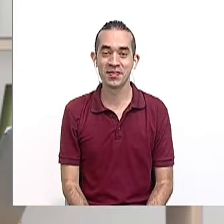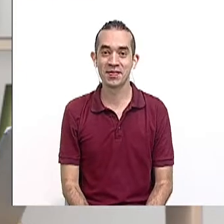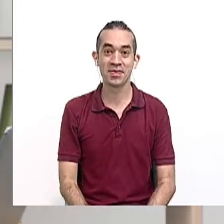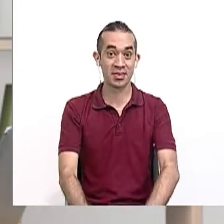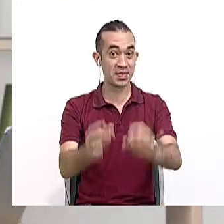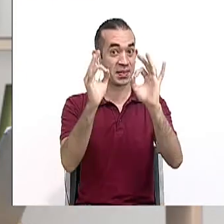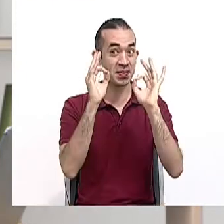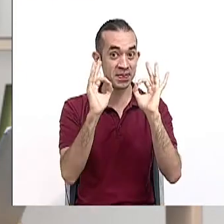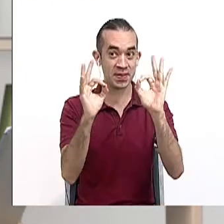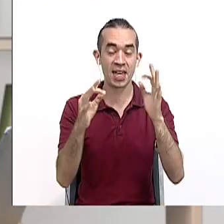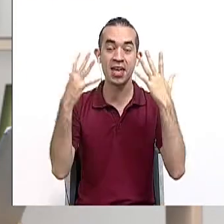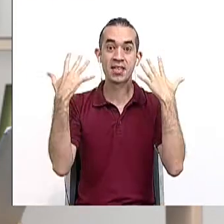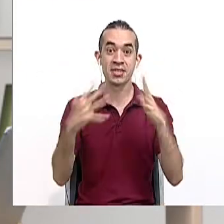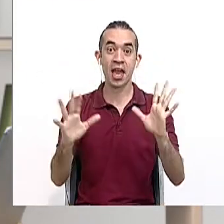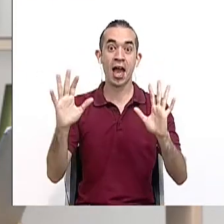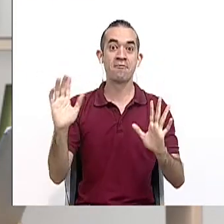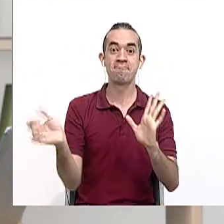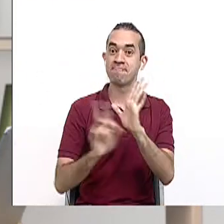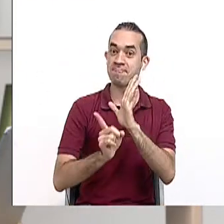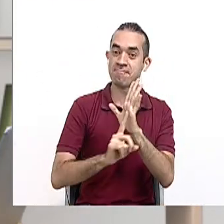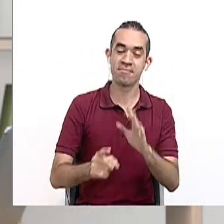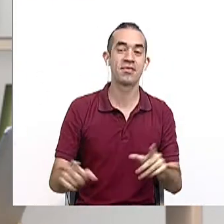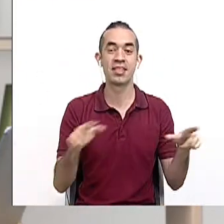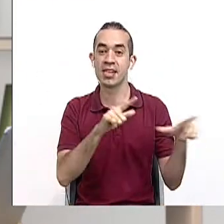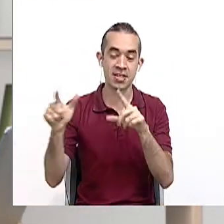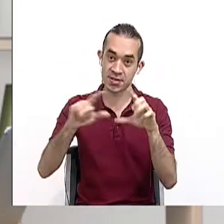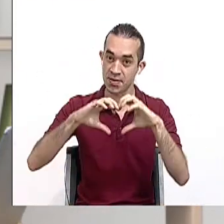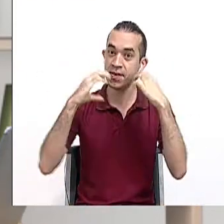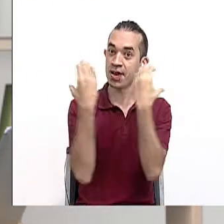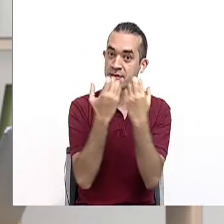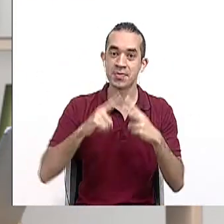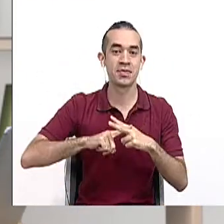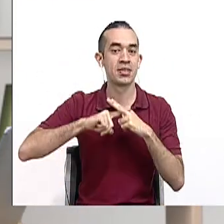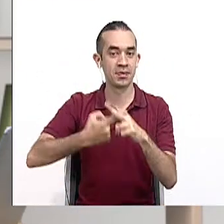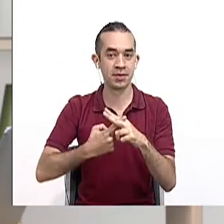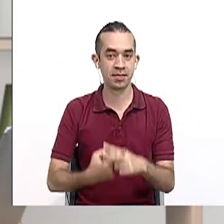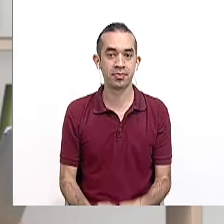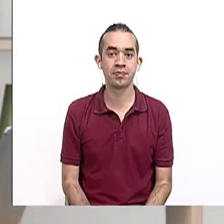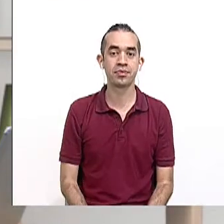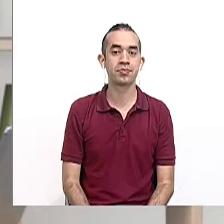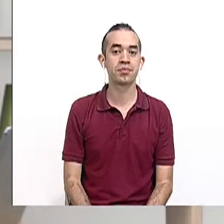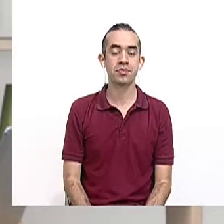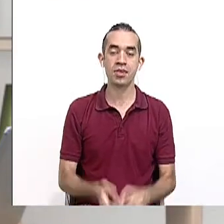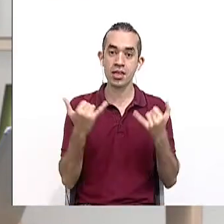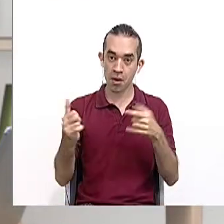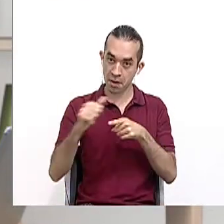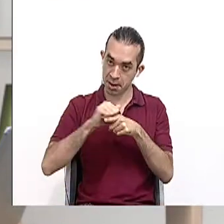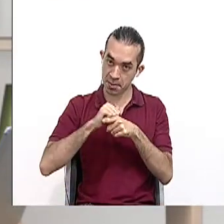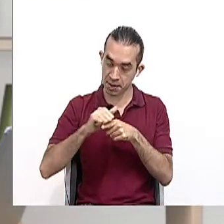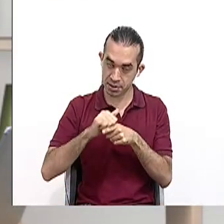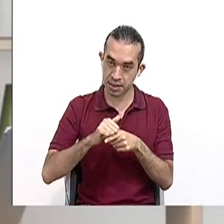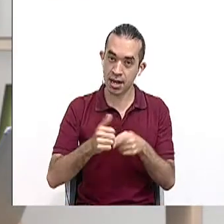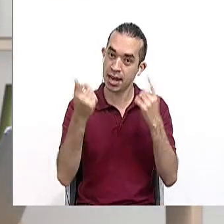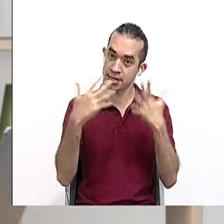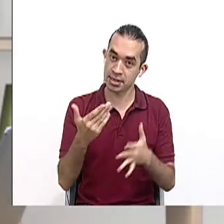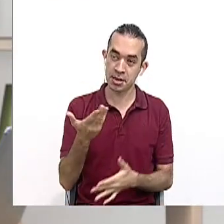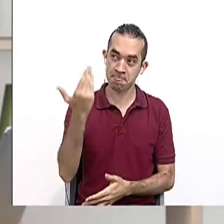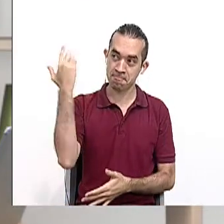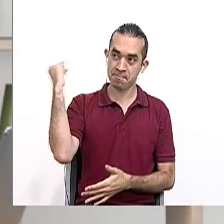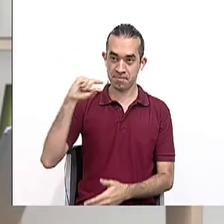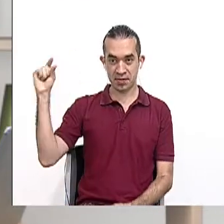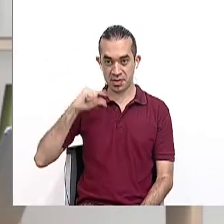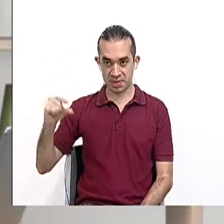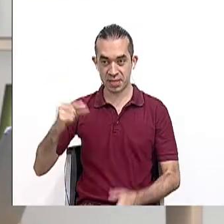Muy bien, ya sonó el timbre, empezamos nuestra clase. Como siempre, vamos a repasar, a recordar lo que hemos visto en semanas